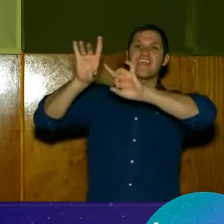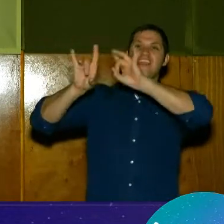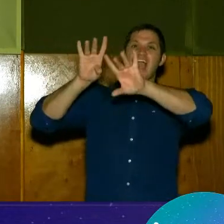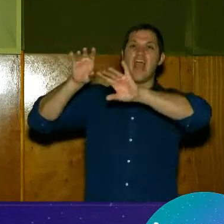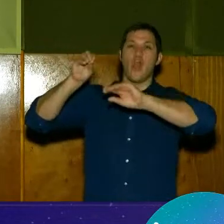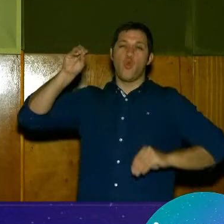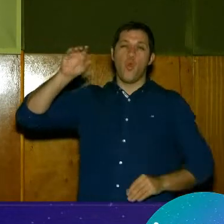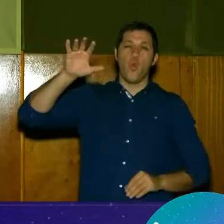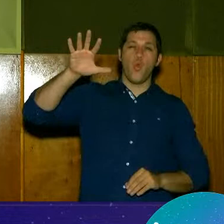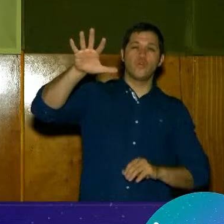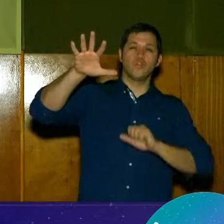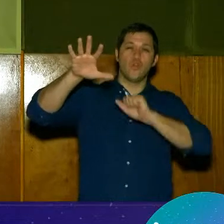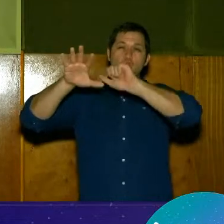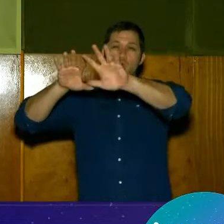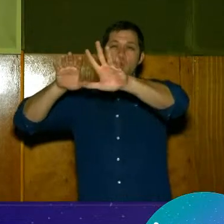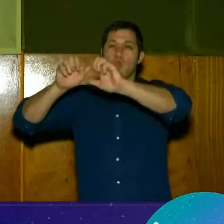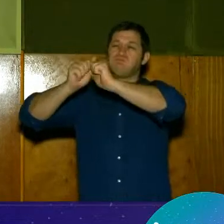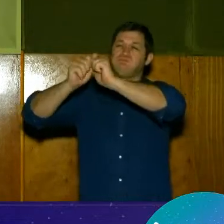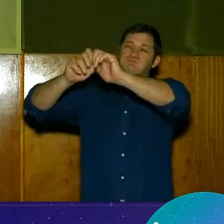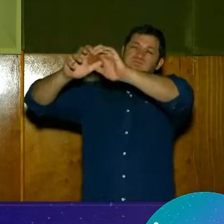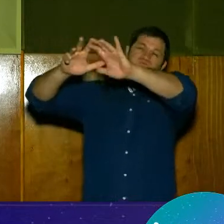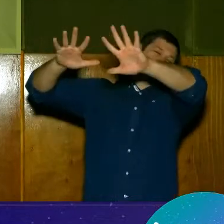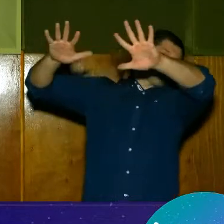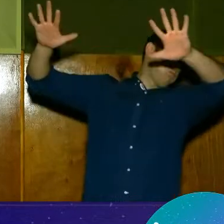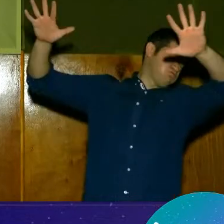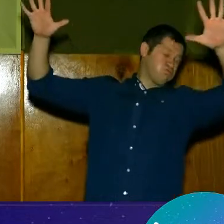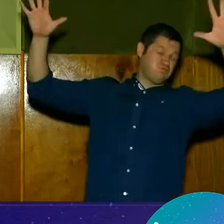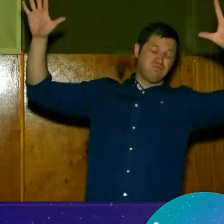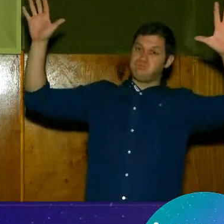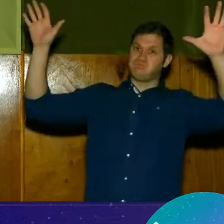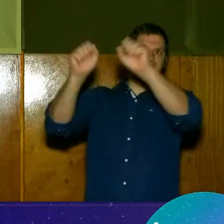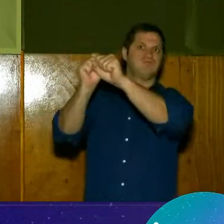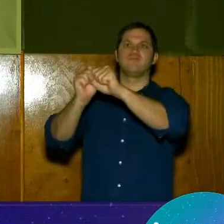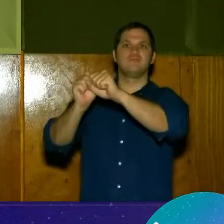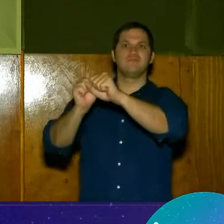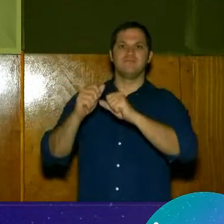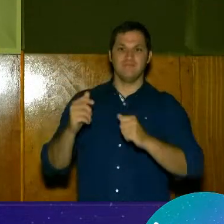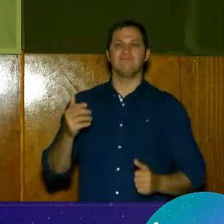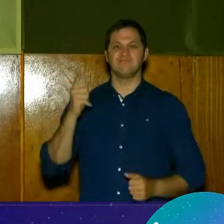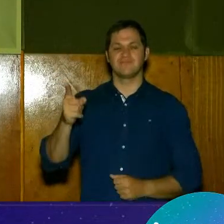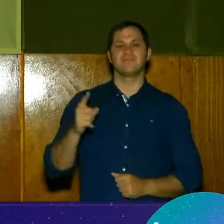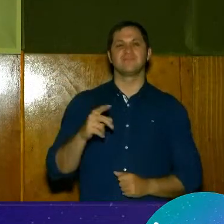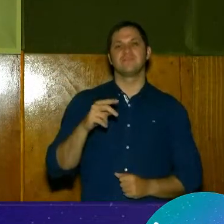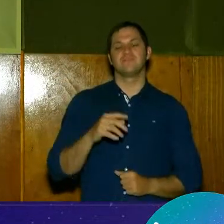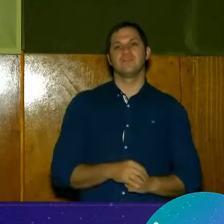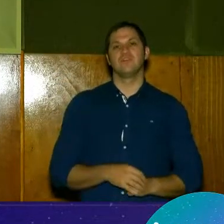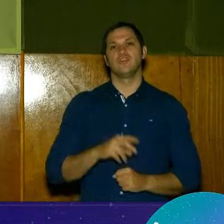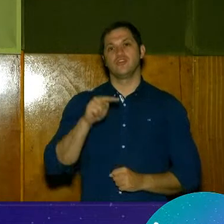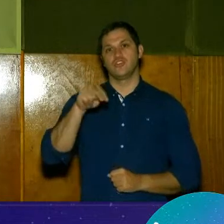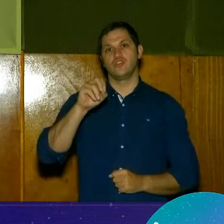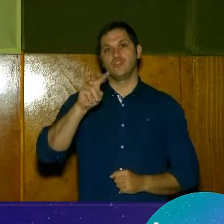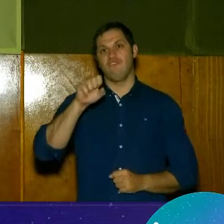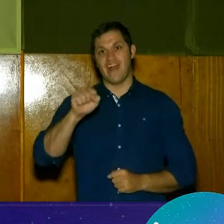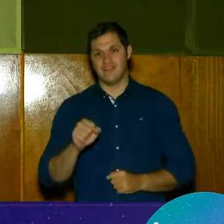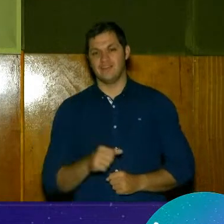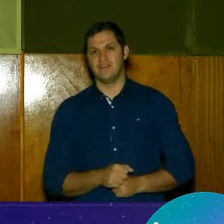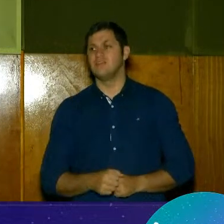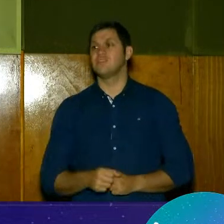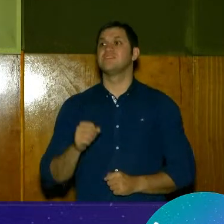de esa nebulosa además descubrió muchas novas las novas son eventos de